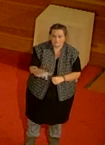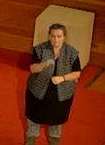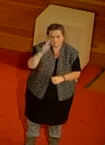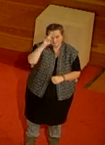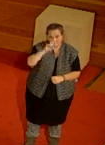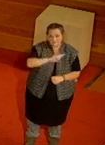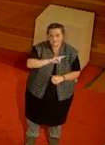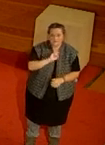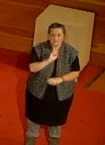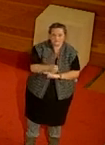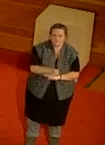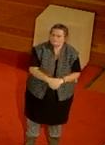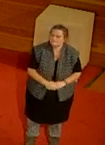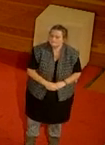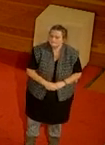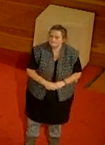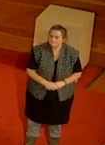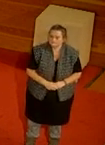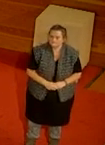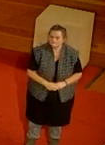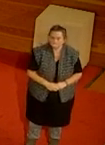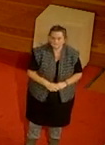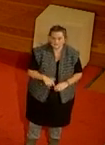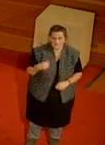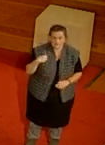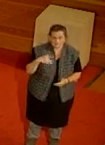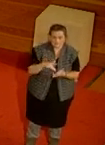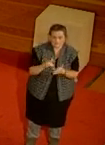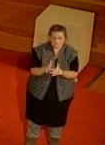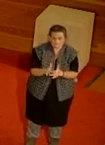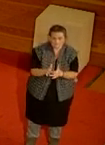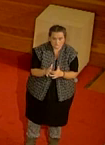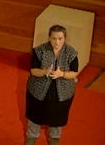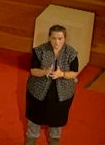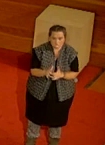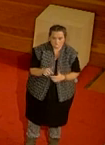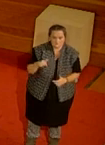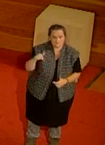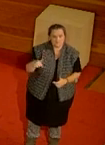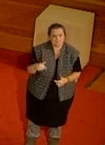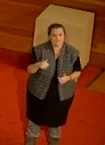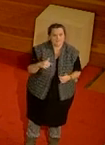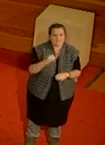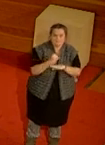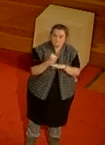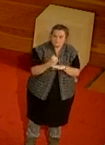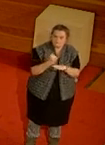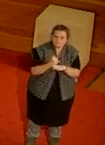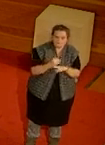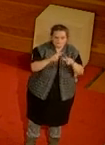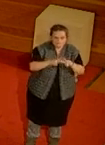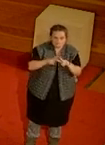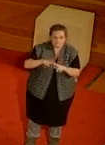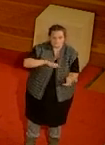retirado buo Jesus gatas eta ekintza humanitario buruzko azterlan instituto zuar